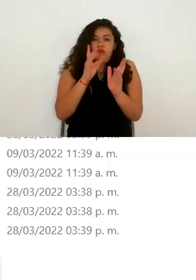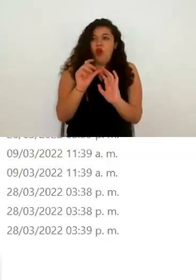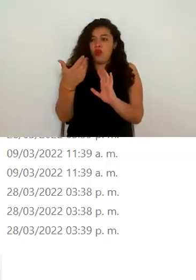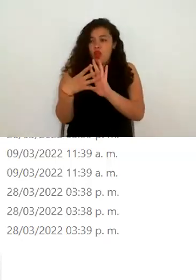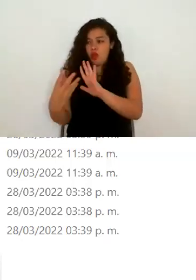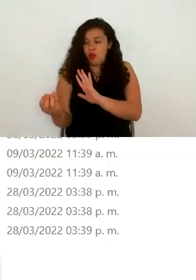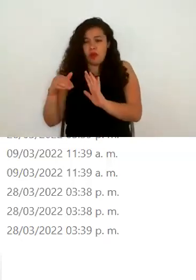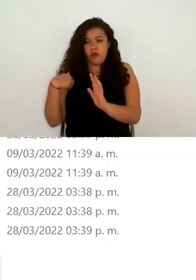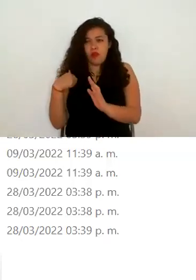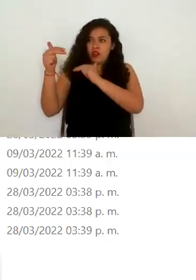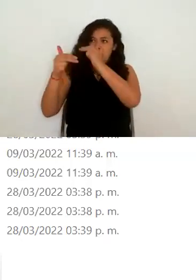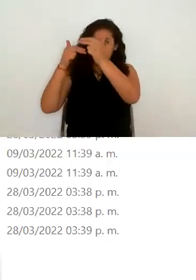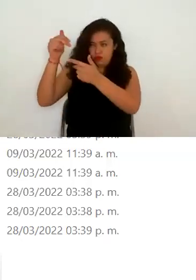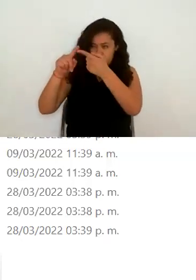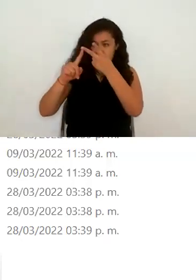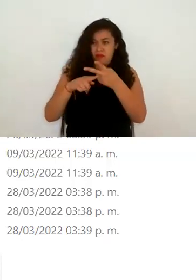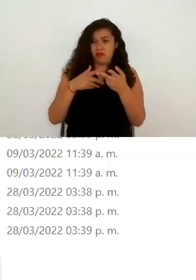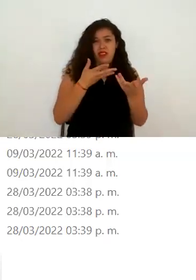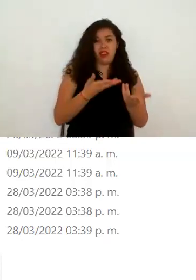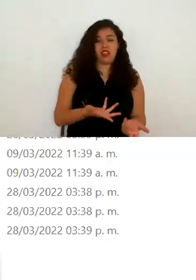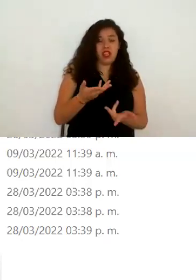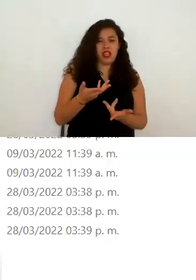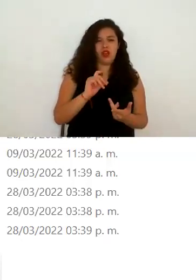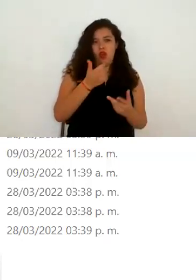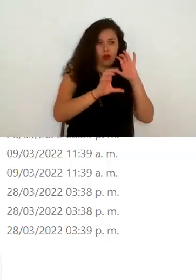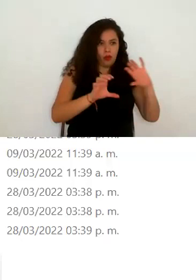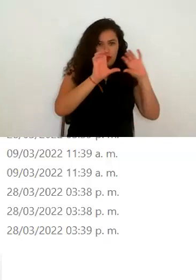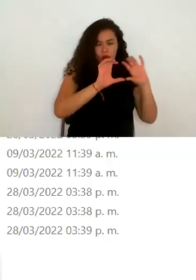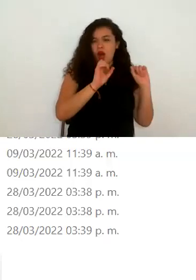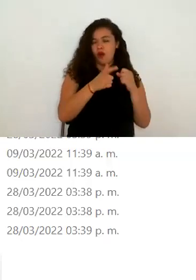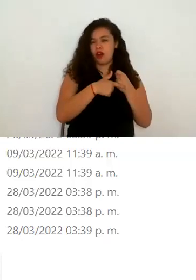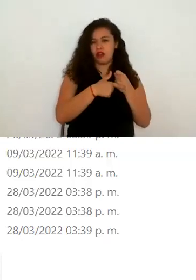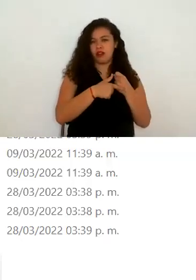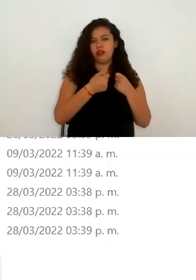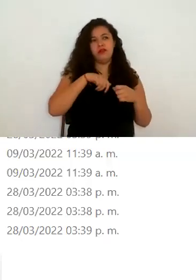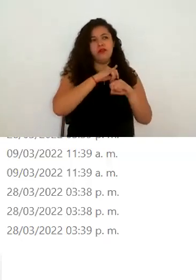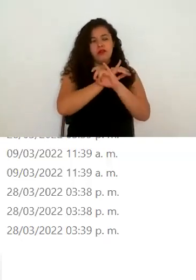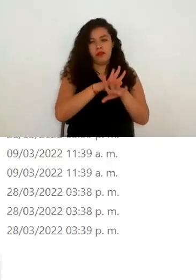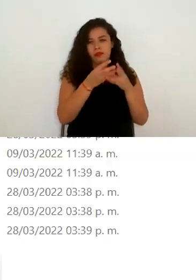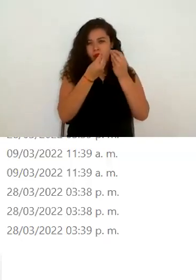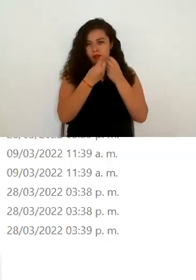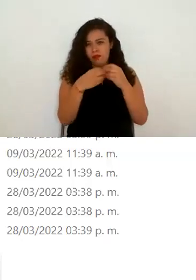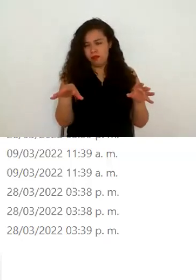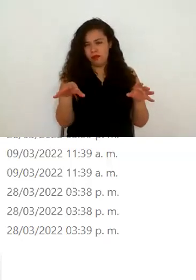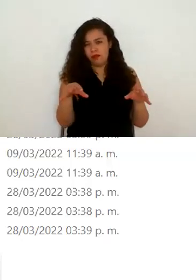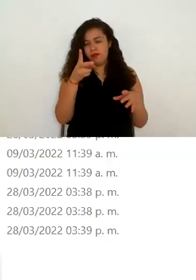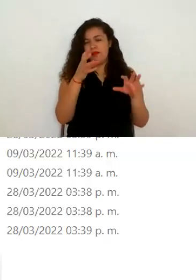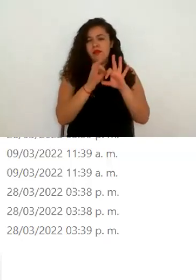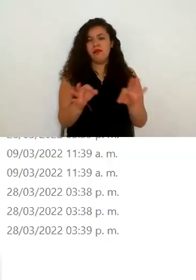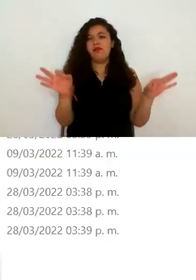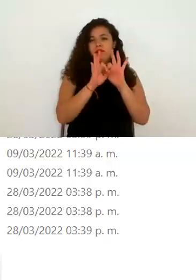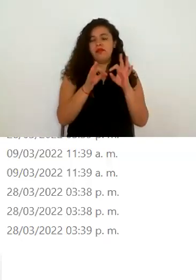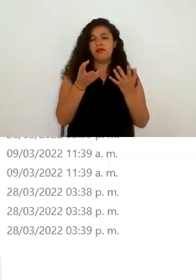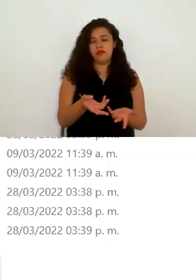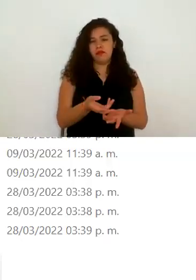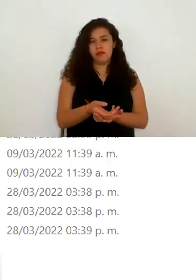la nube, en un disco externo, y perdemos información que puede ser importante o que en